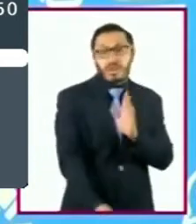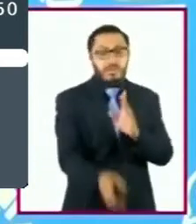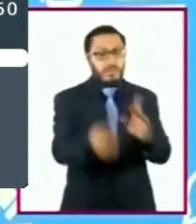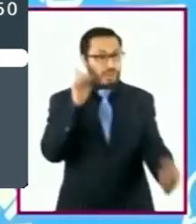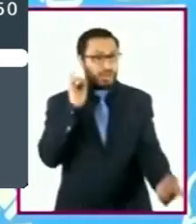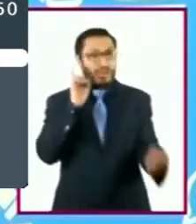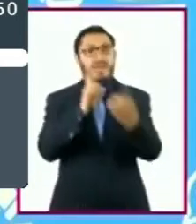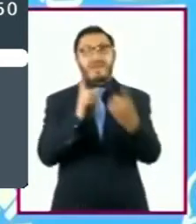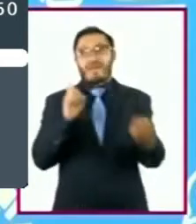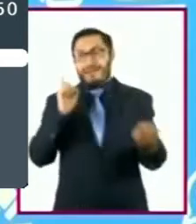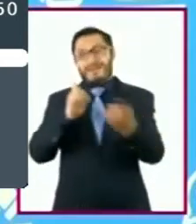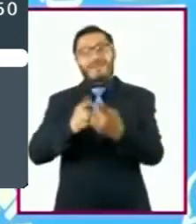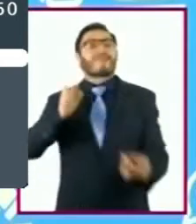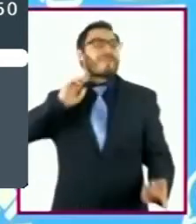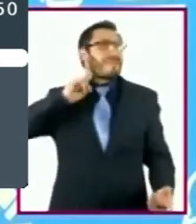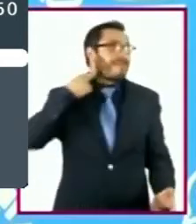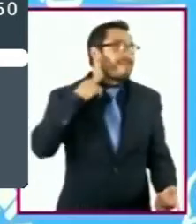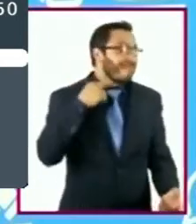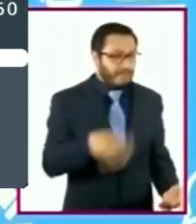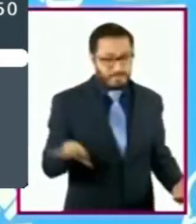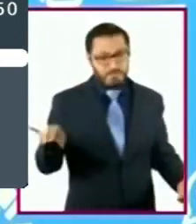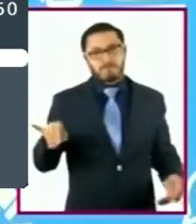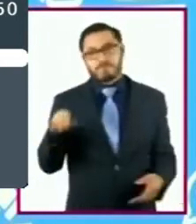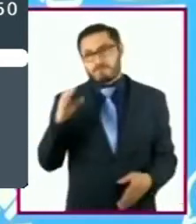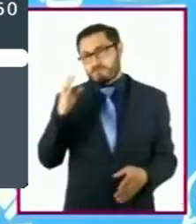a la robótica y podemos hacer